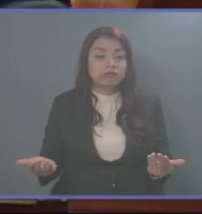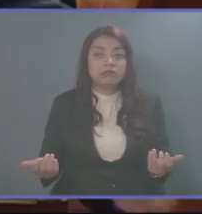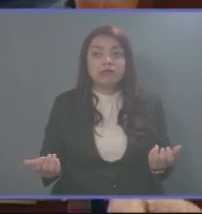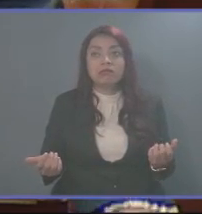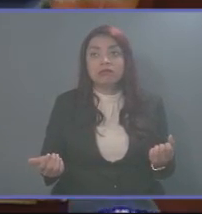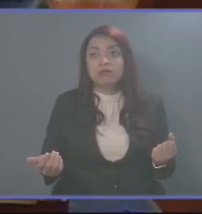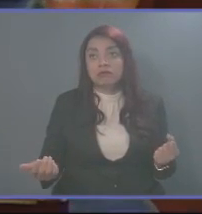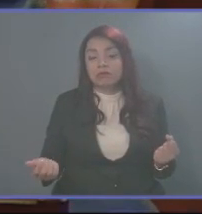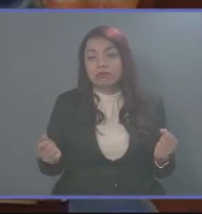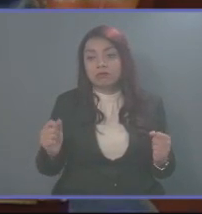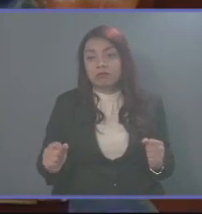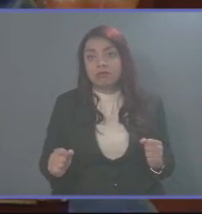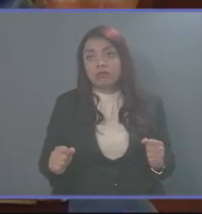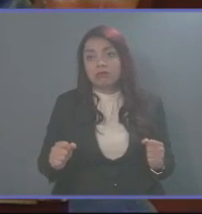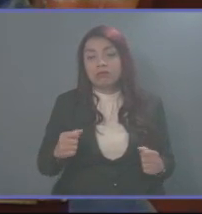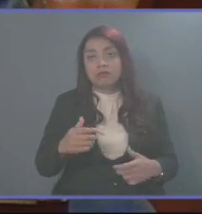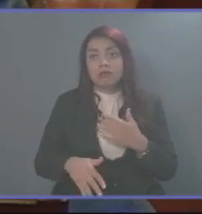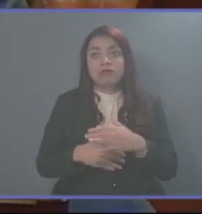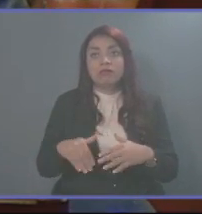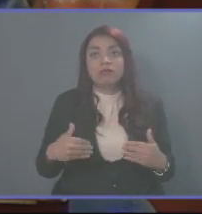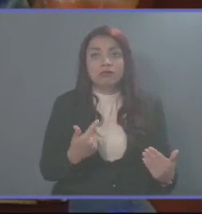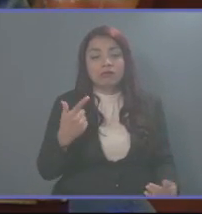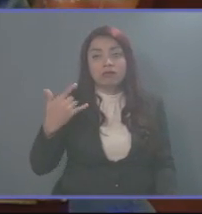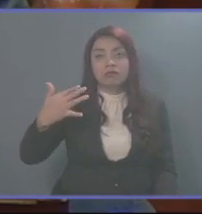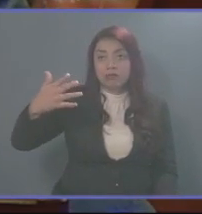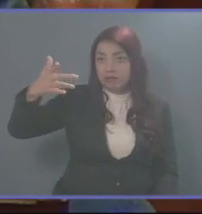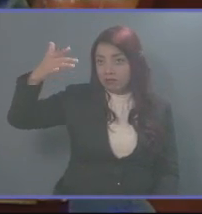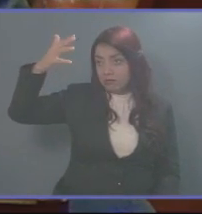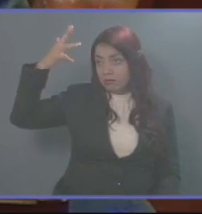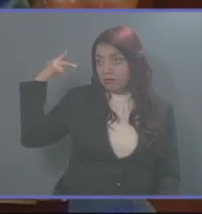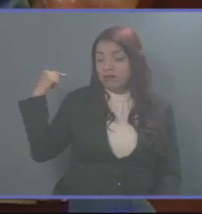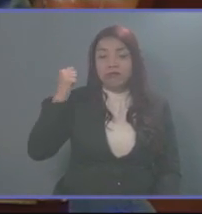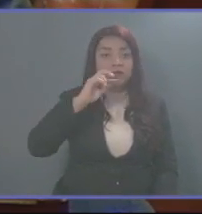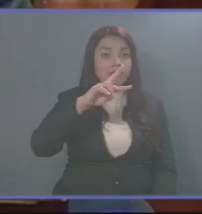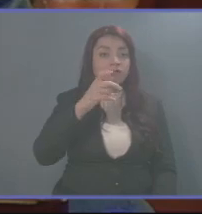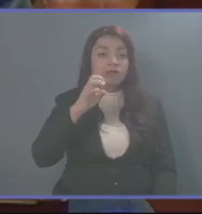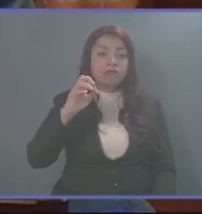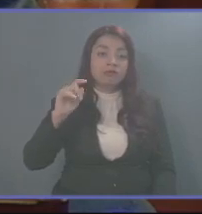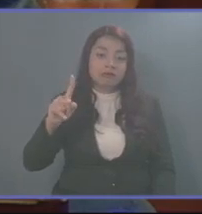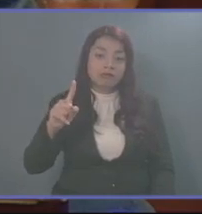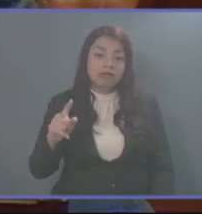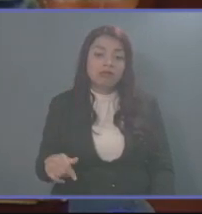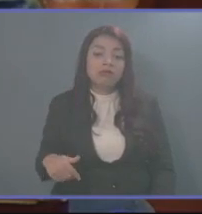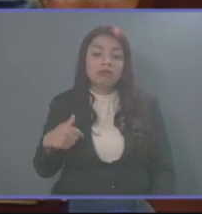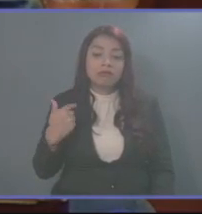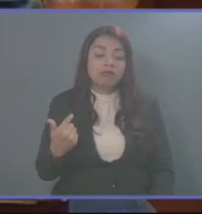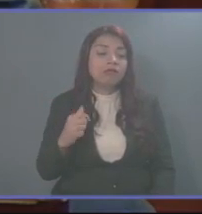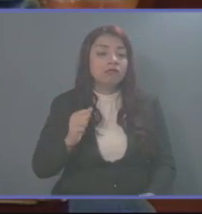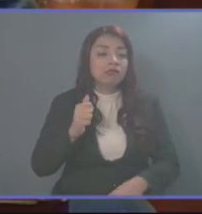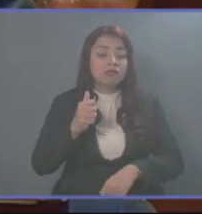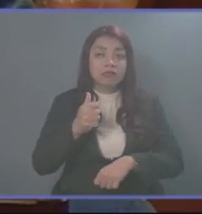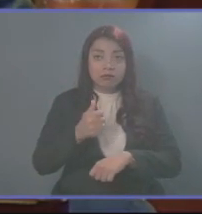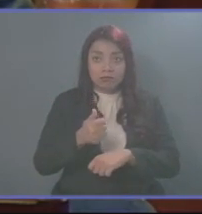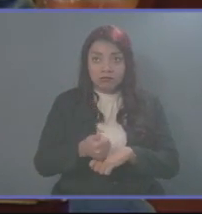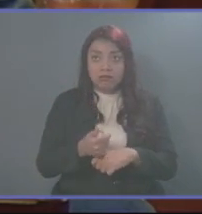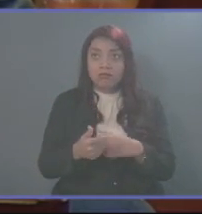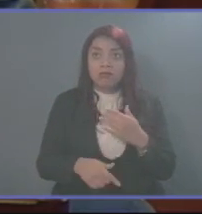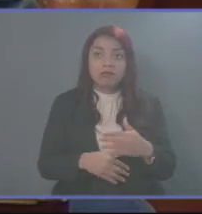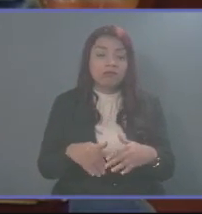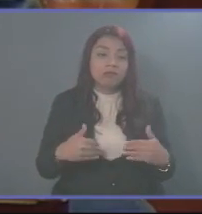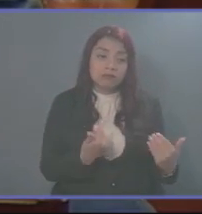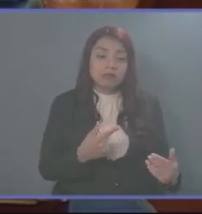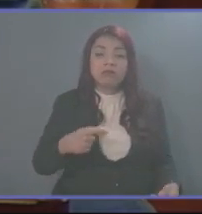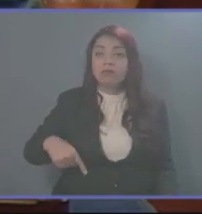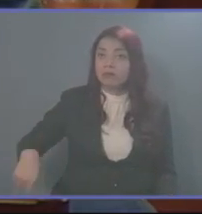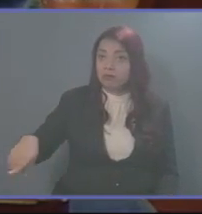padecieron los embates de fenómenos naturales en el pasado, allá por el año 2001, y que posteriormente con la Fundación Gente Ayudando Gente, usted